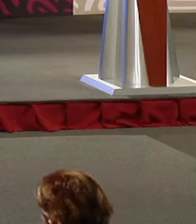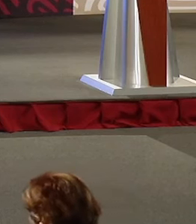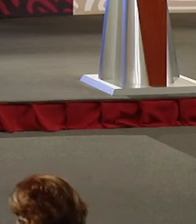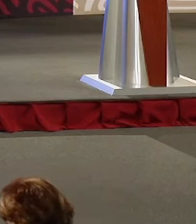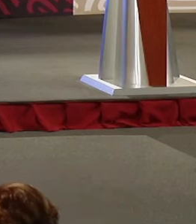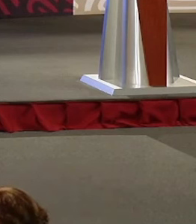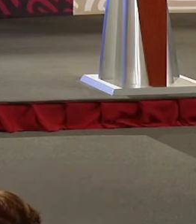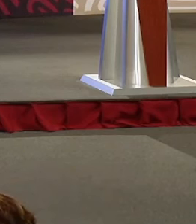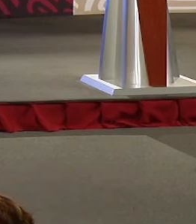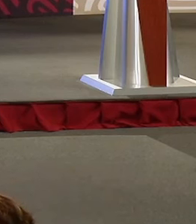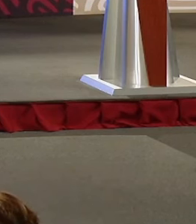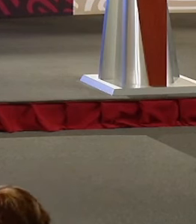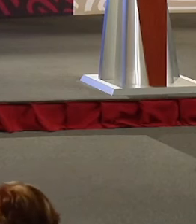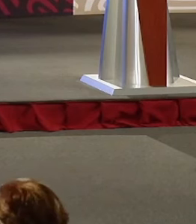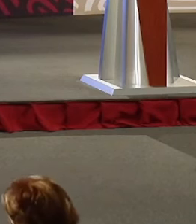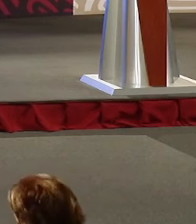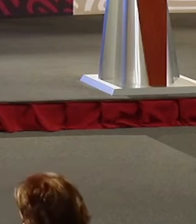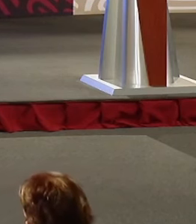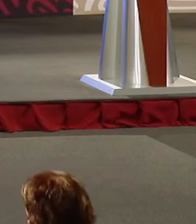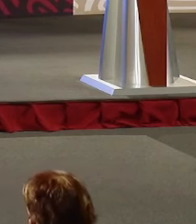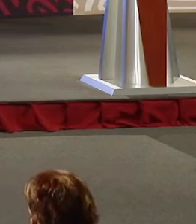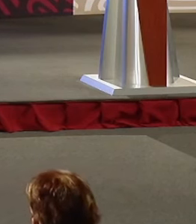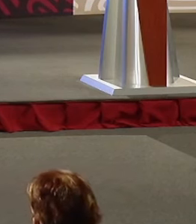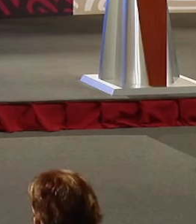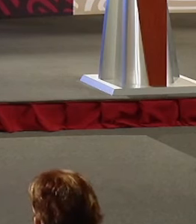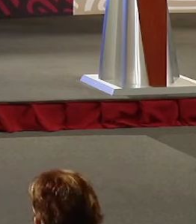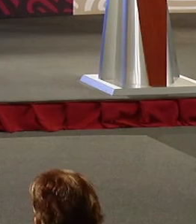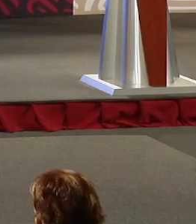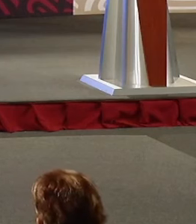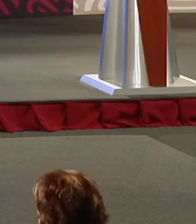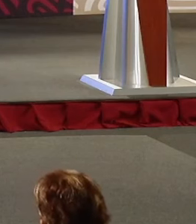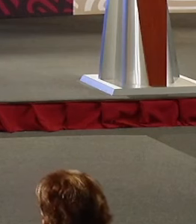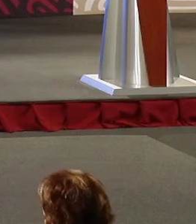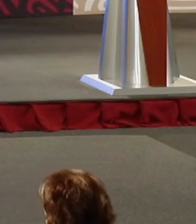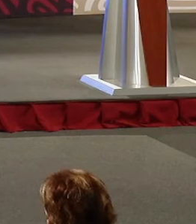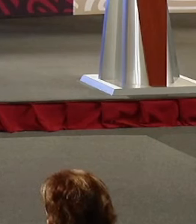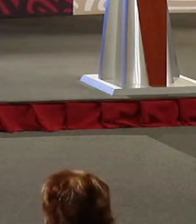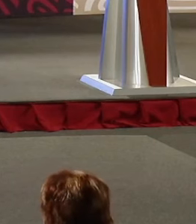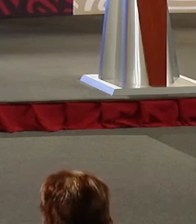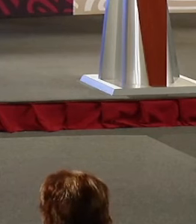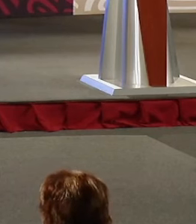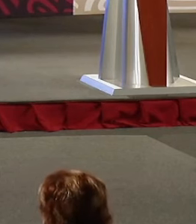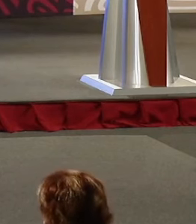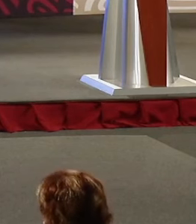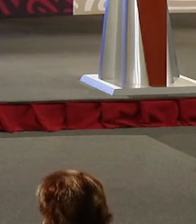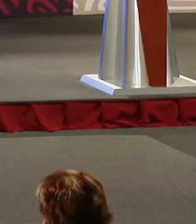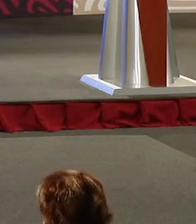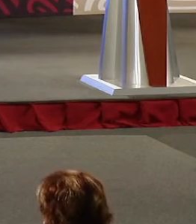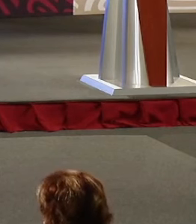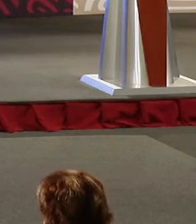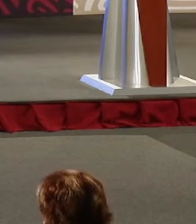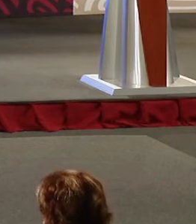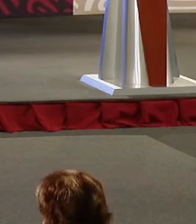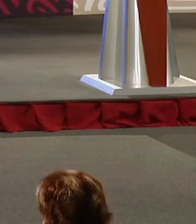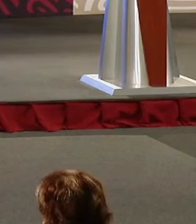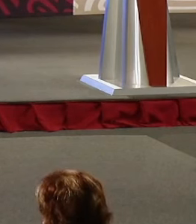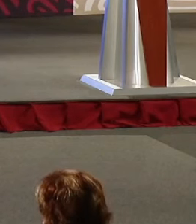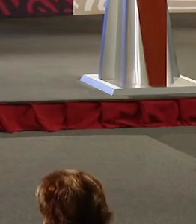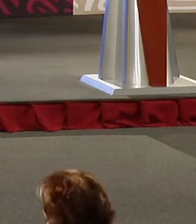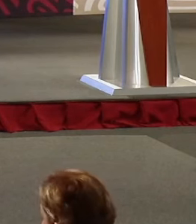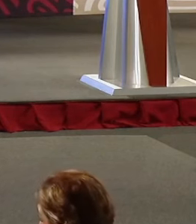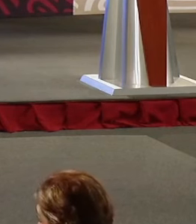aparatos médicos, unos dos consultores, 15 años pasados, los tratados oficiales, nunca